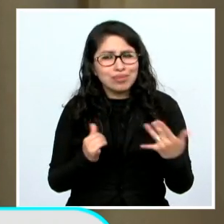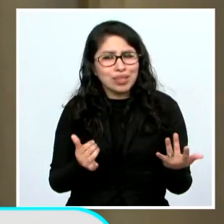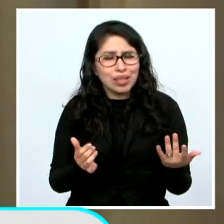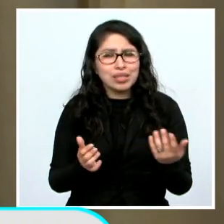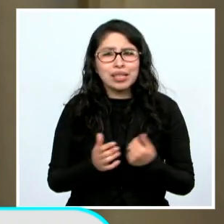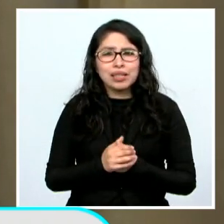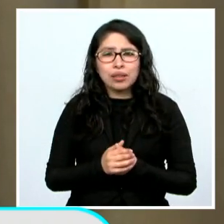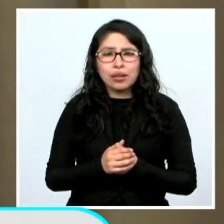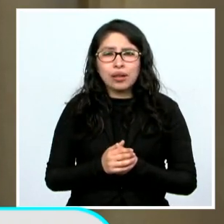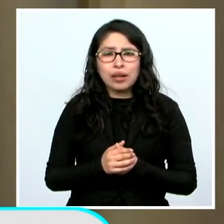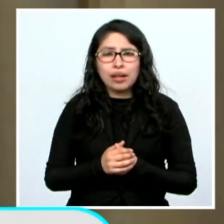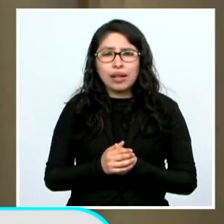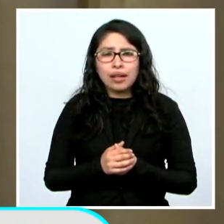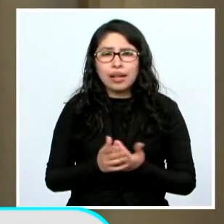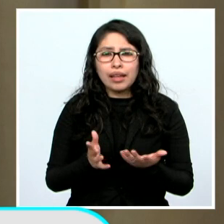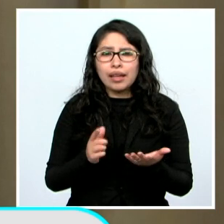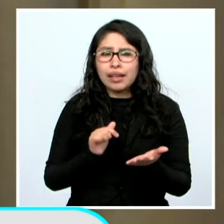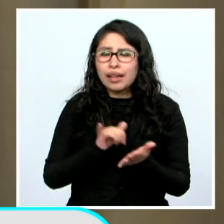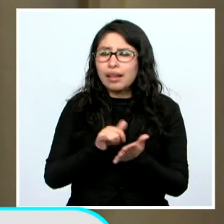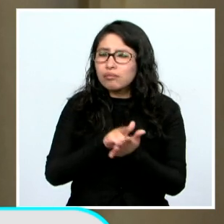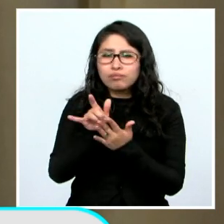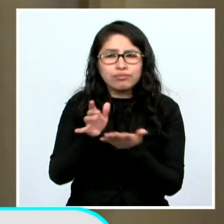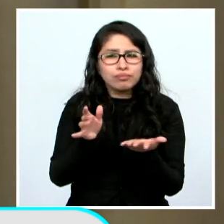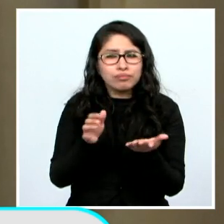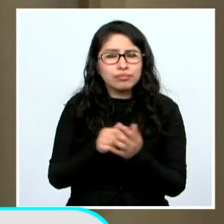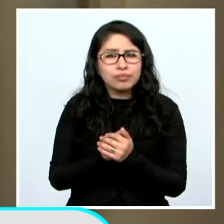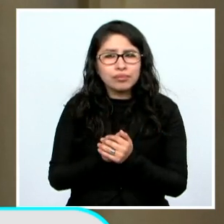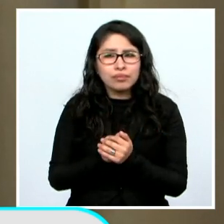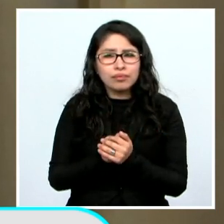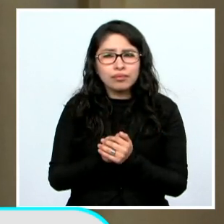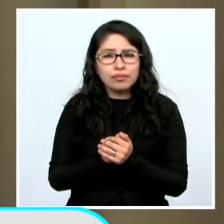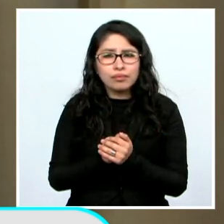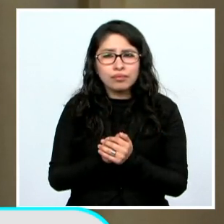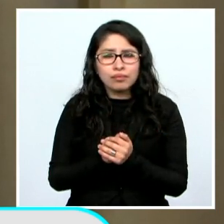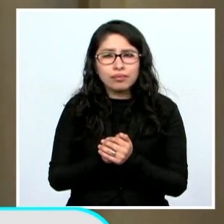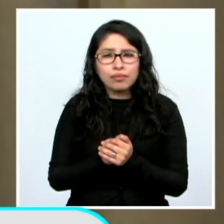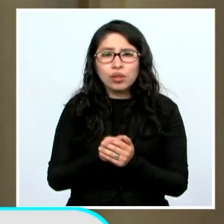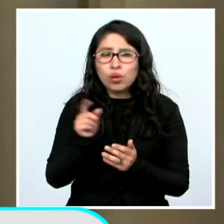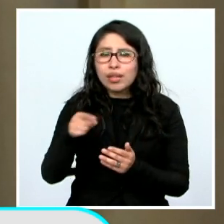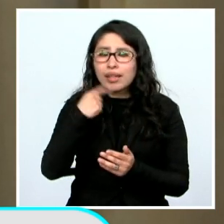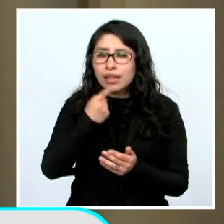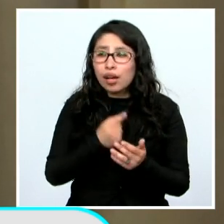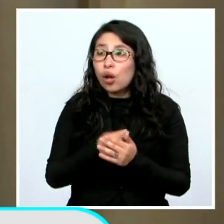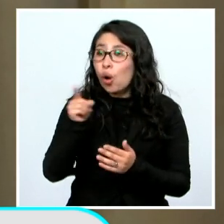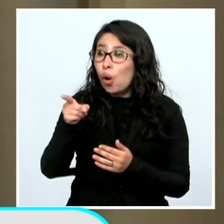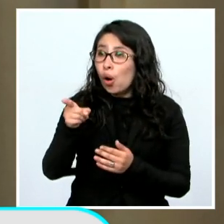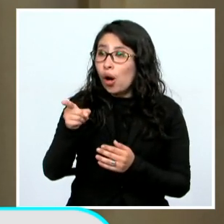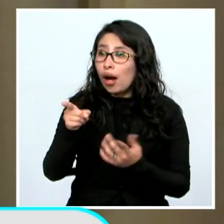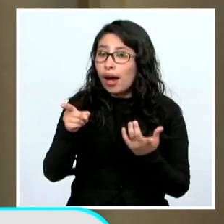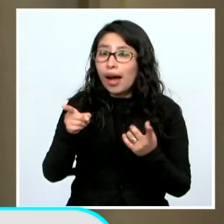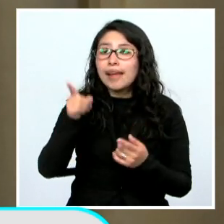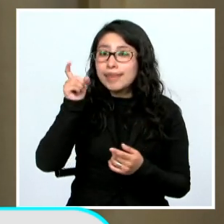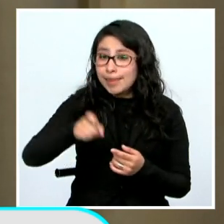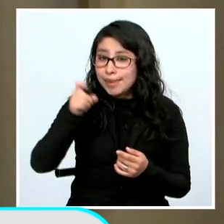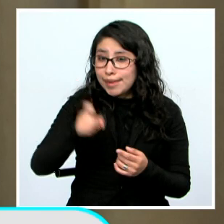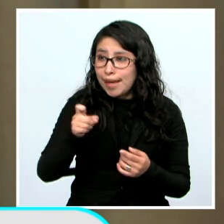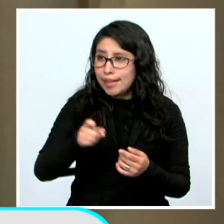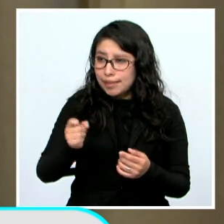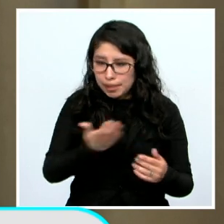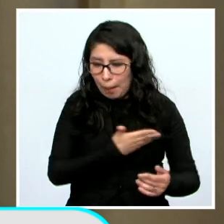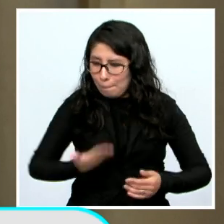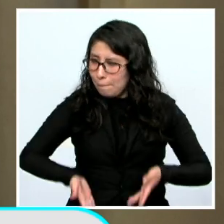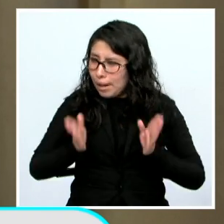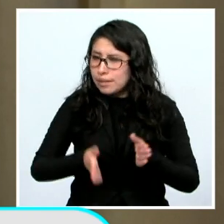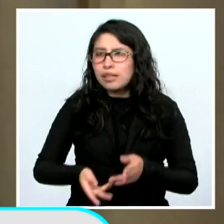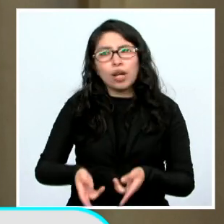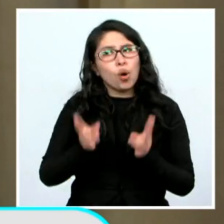la actividad de la aeronavegación, me da la sensación que usted le dijeron, comandante Áñez, usted tiene que llevar este avión del aeropuerto de La